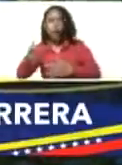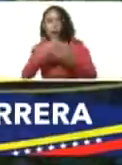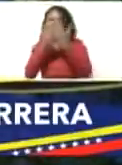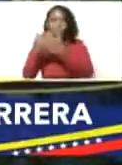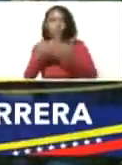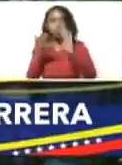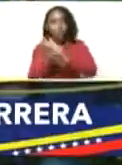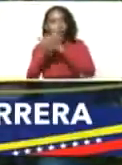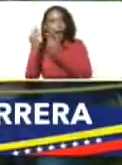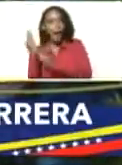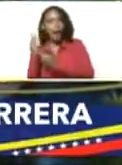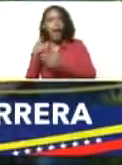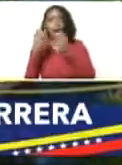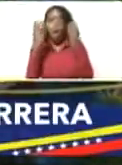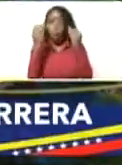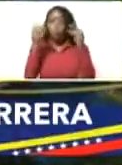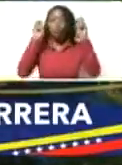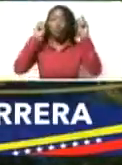en muchas áreas.